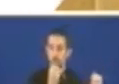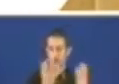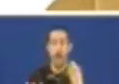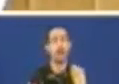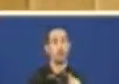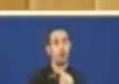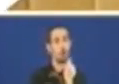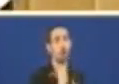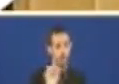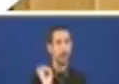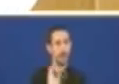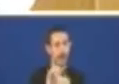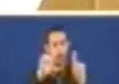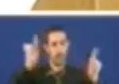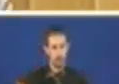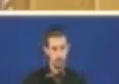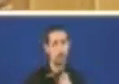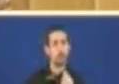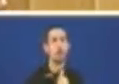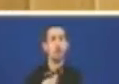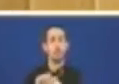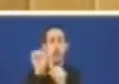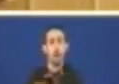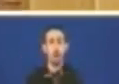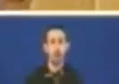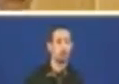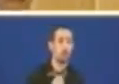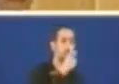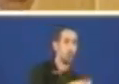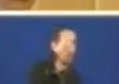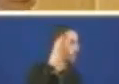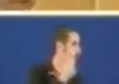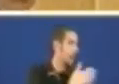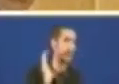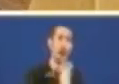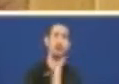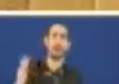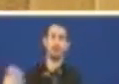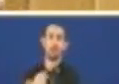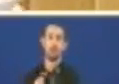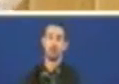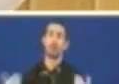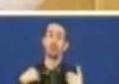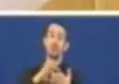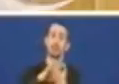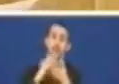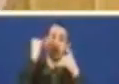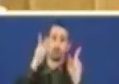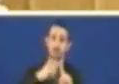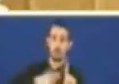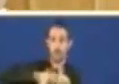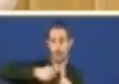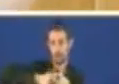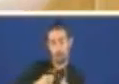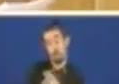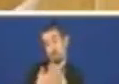carta, supoño que é un modelo tipo que enviaron a todos os afectados, o responsável do servicio de atención ao cliente, é un falar,